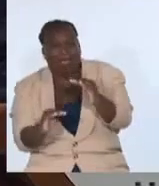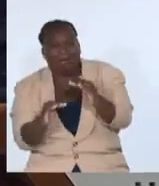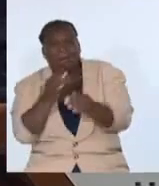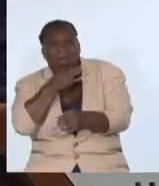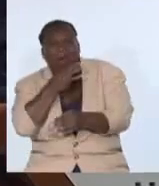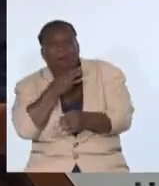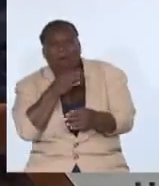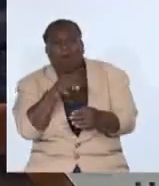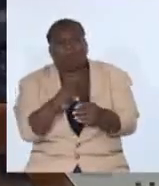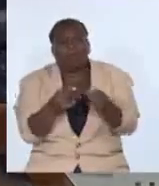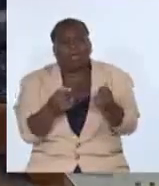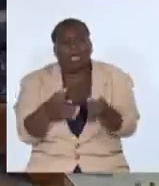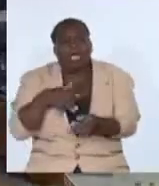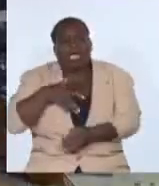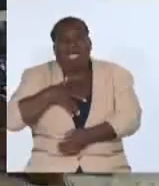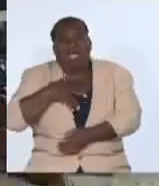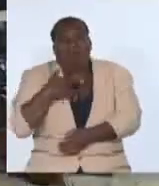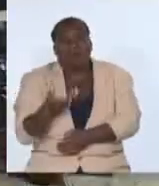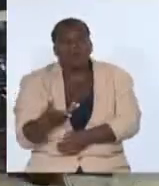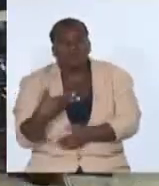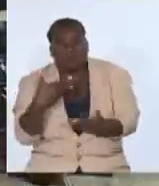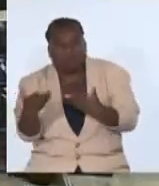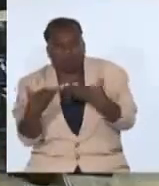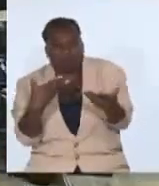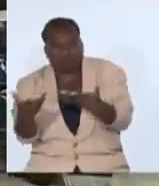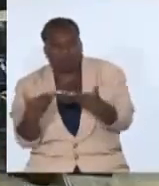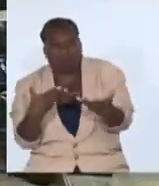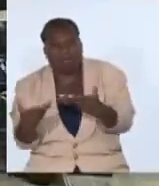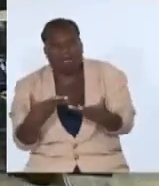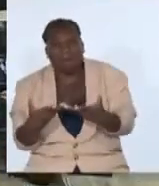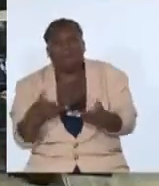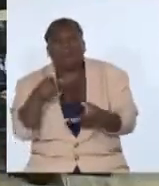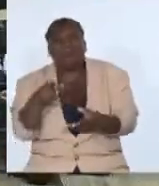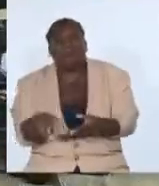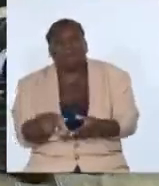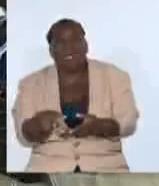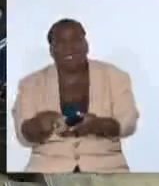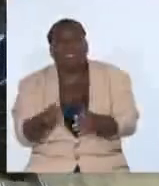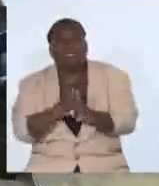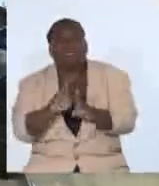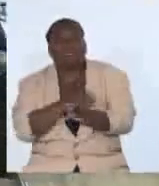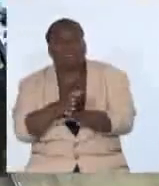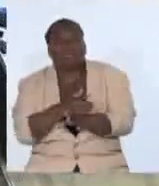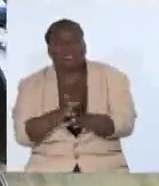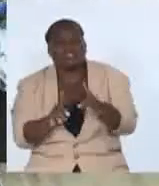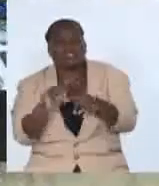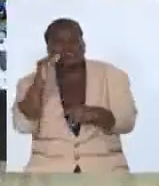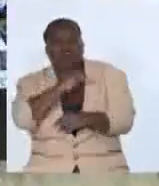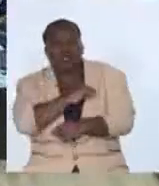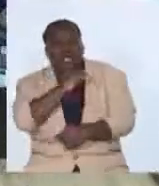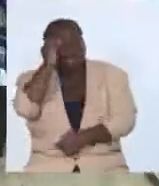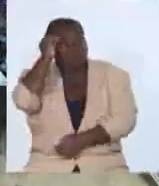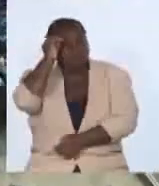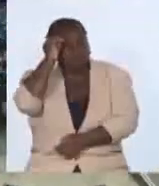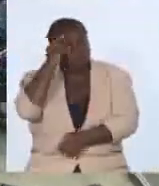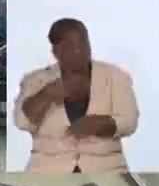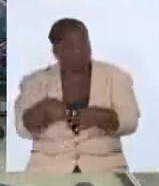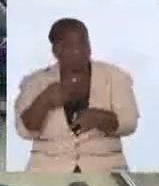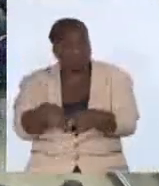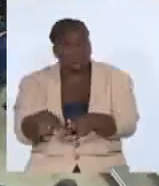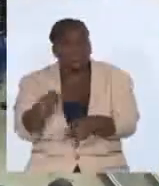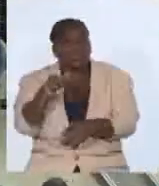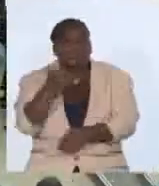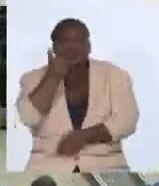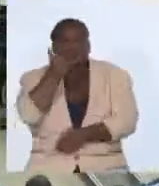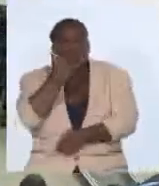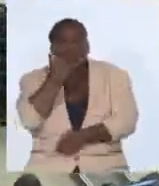del abusivo intercambio desigual de la brecha científica tecnológica y del conocimiento de los efectos del